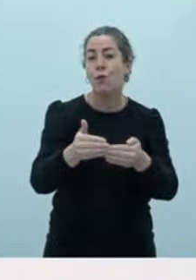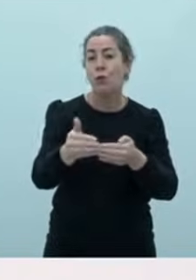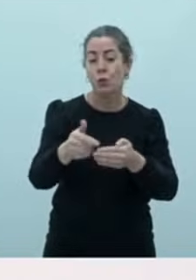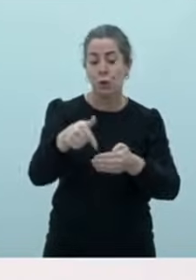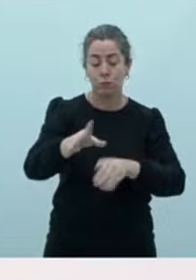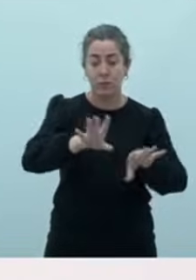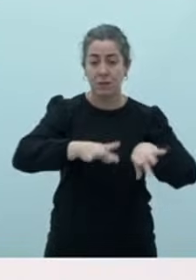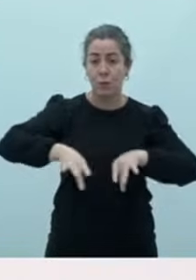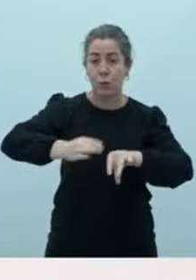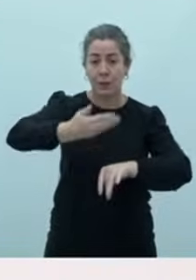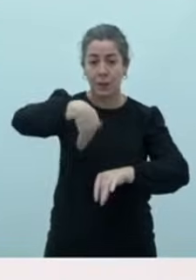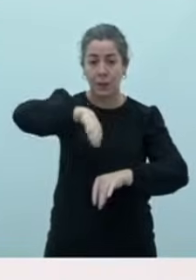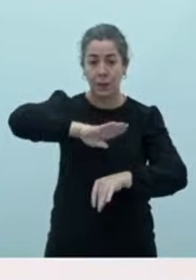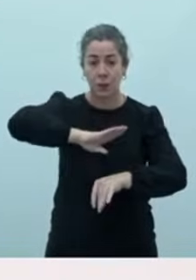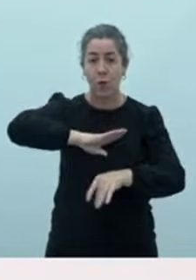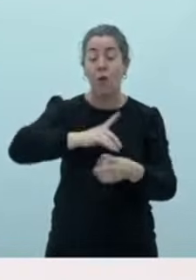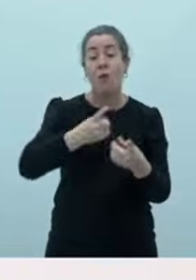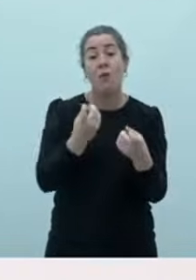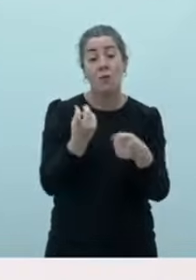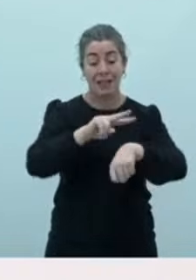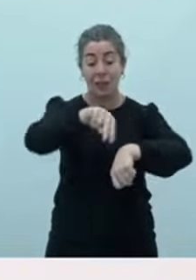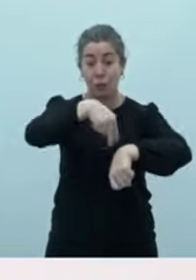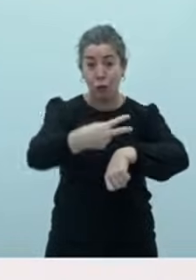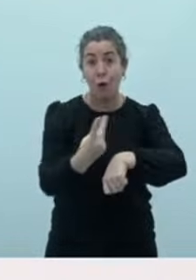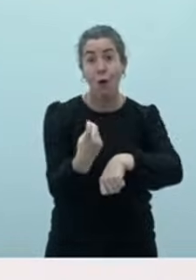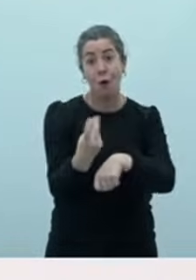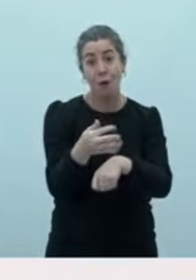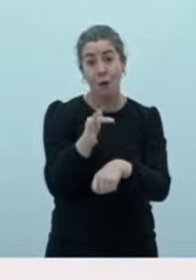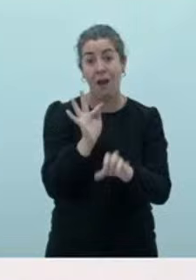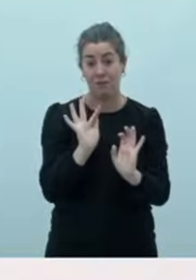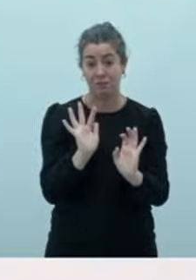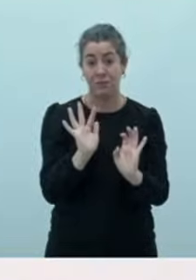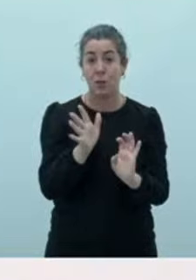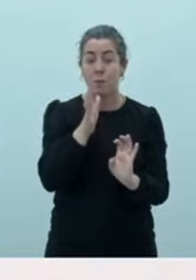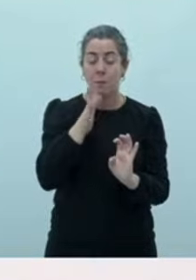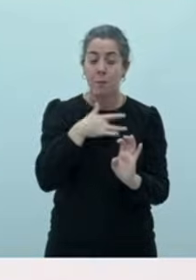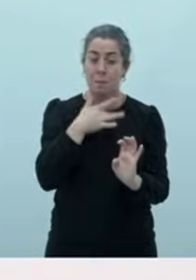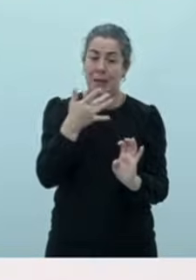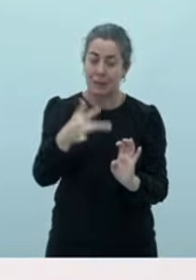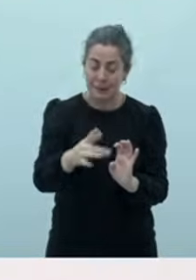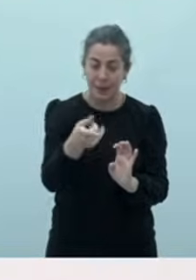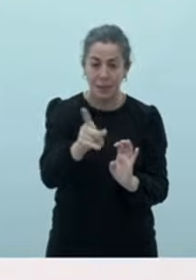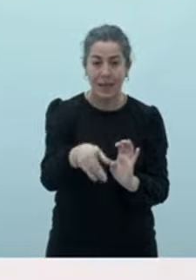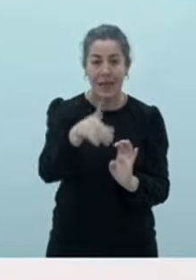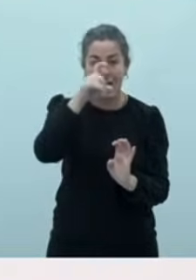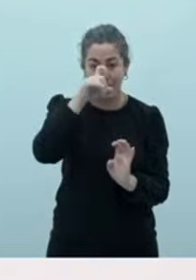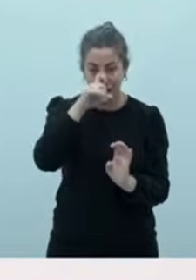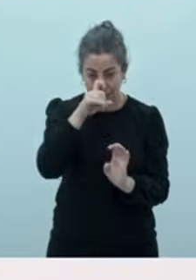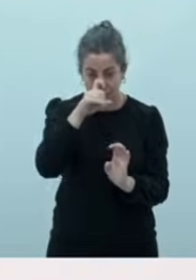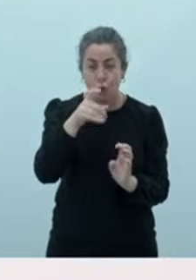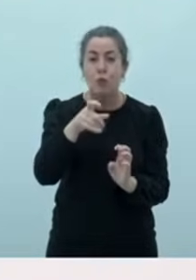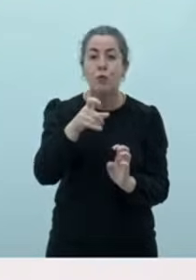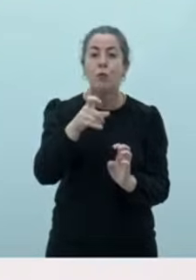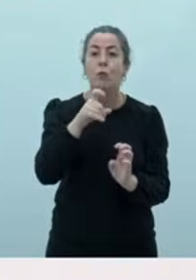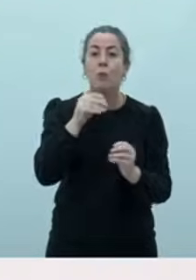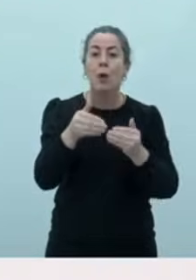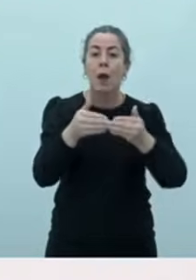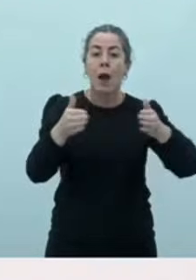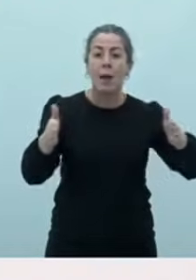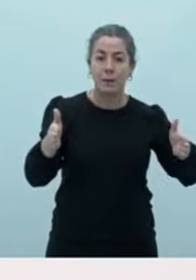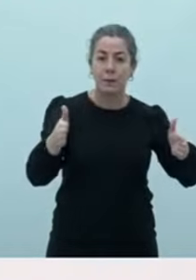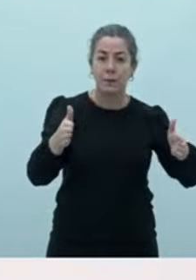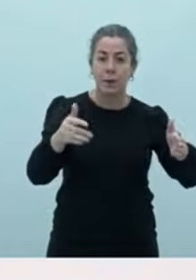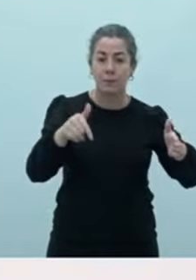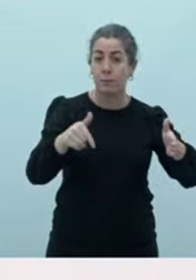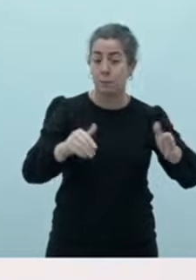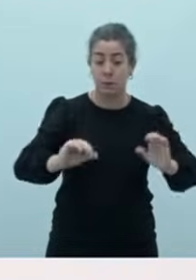nuestra región. Quedan esas 2 horas y permítanme también que recuerde pues todas las líneas que tenemos abiertas y operativas